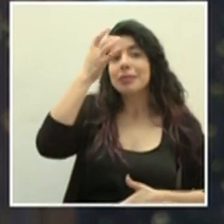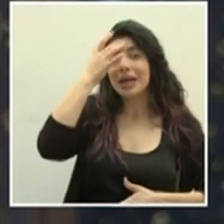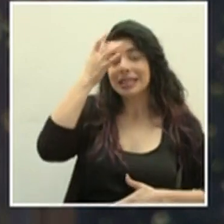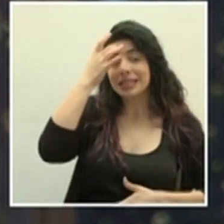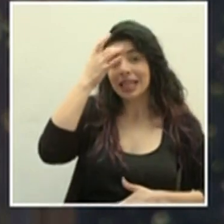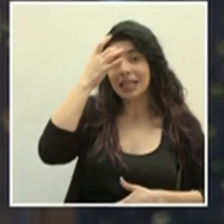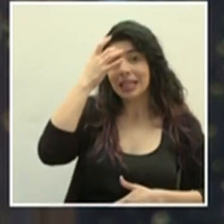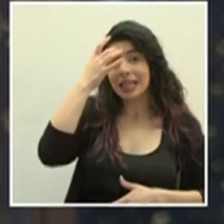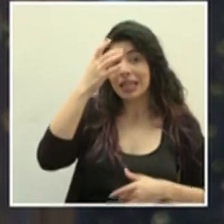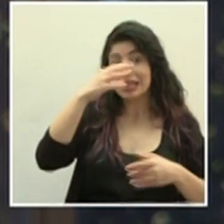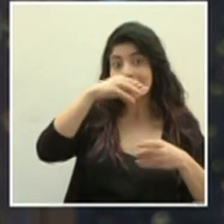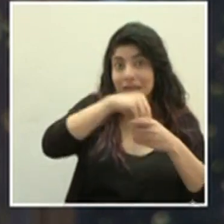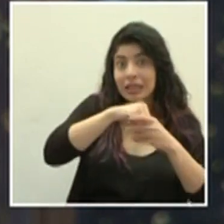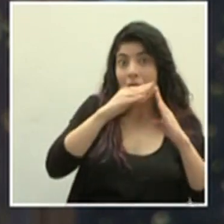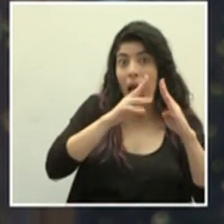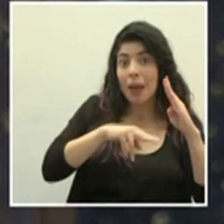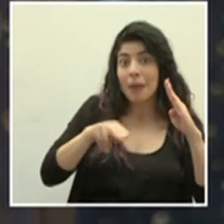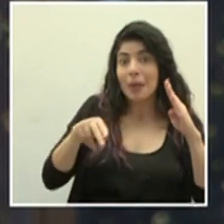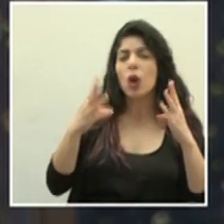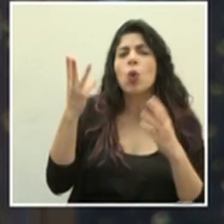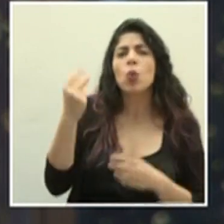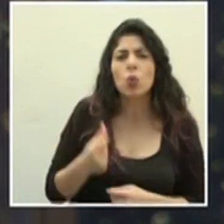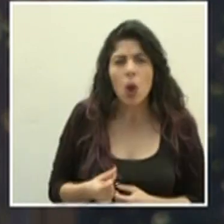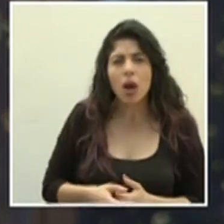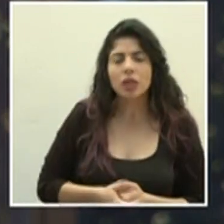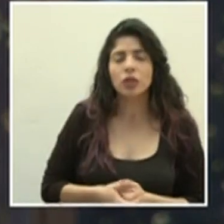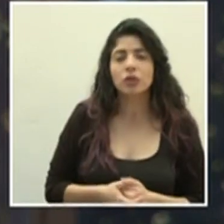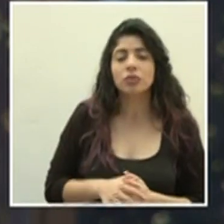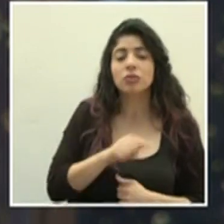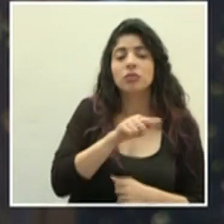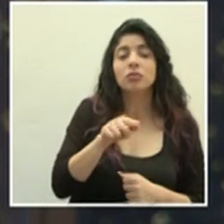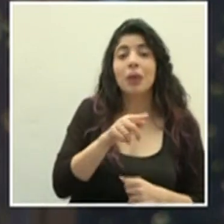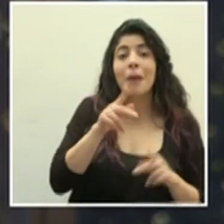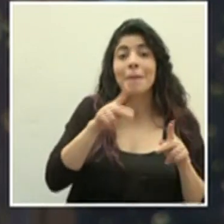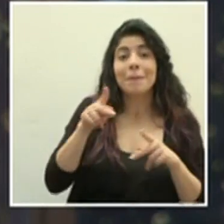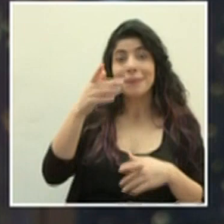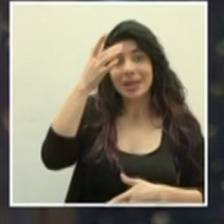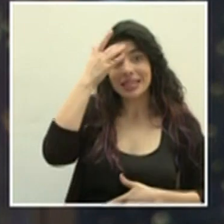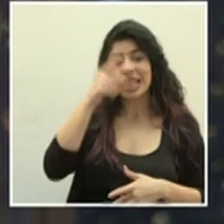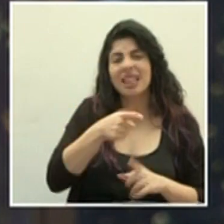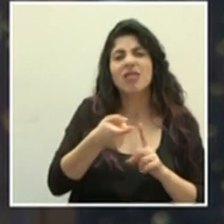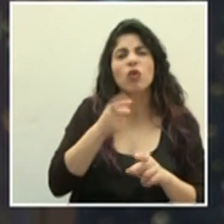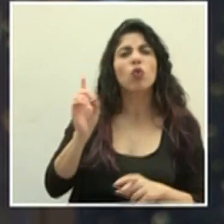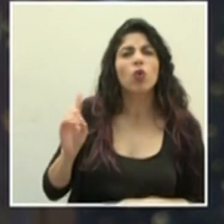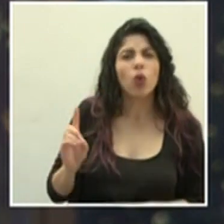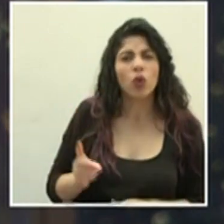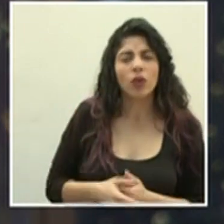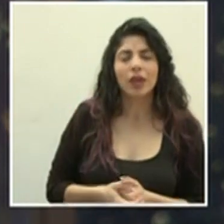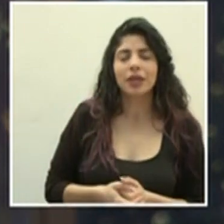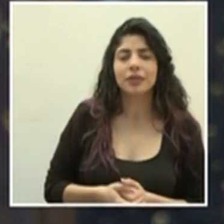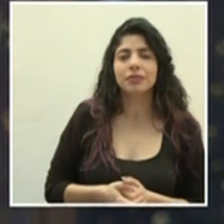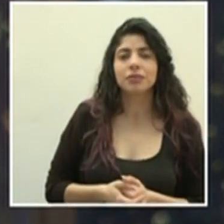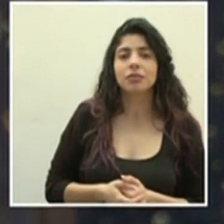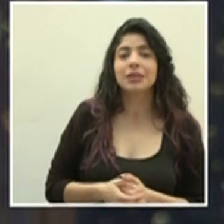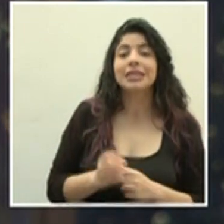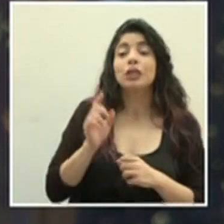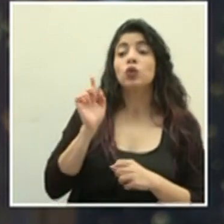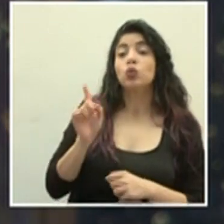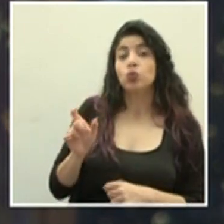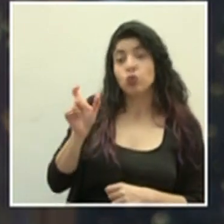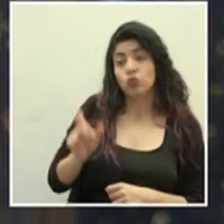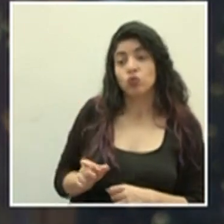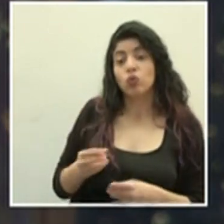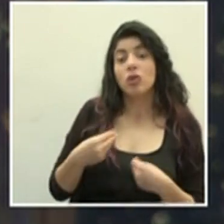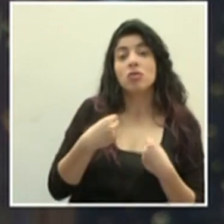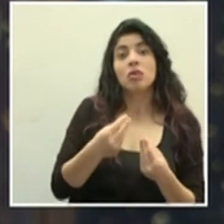se están atendiendo? ¿Cuál es la nacionalidad de esos pacientes? ¿Y cuál seguridad le brinda usted al